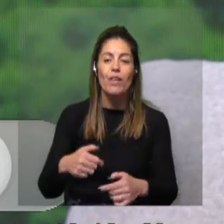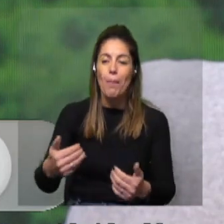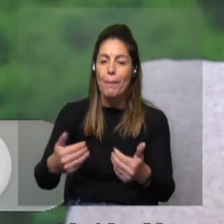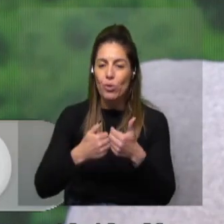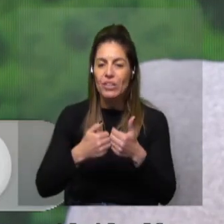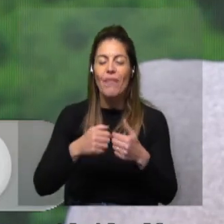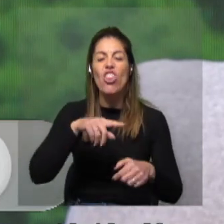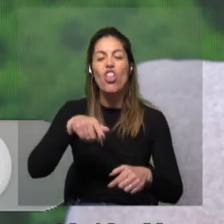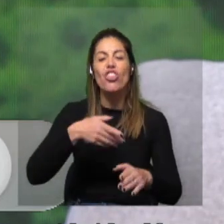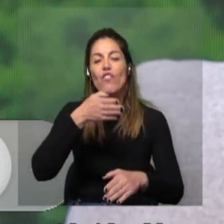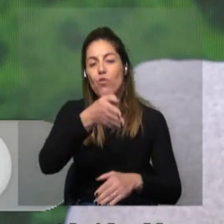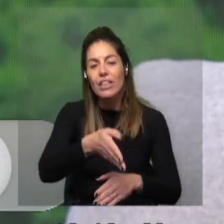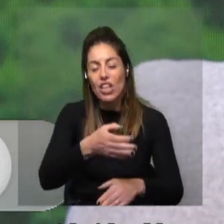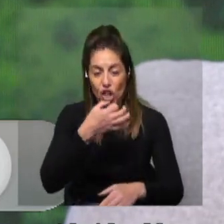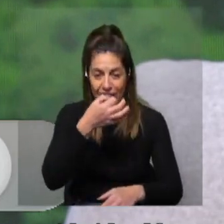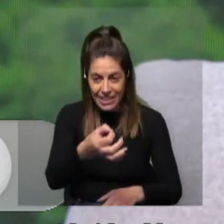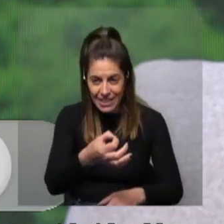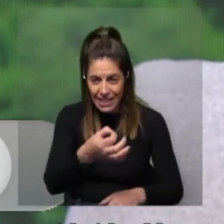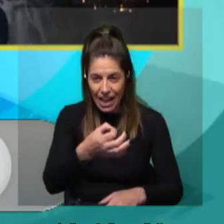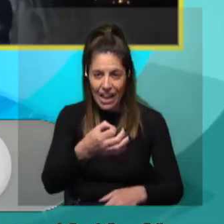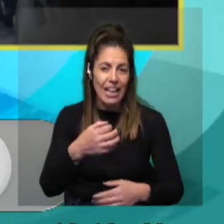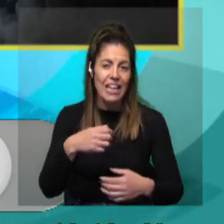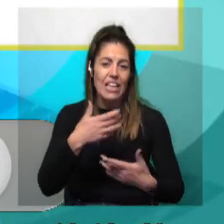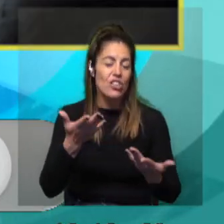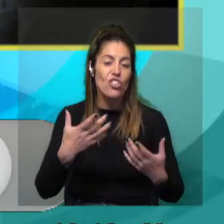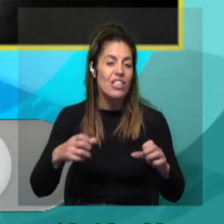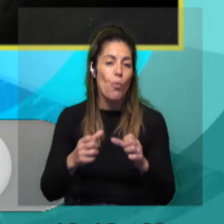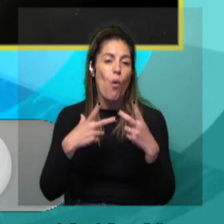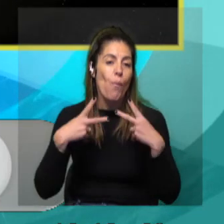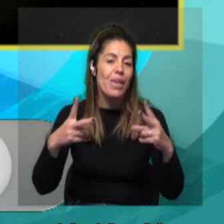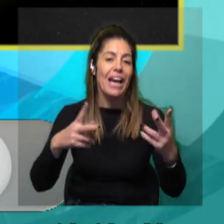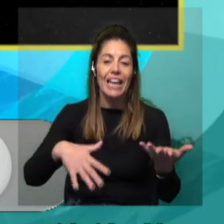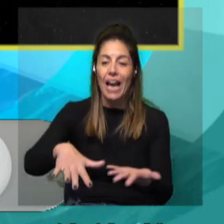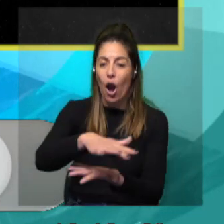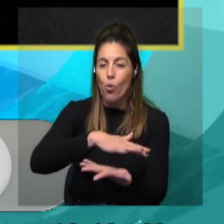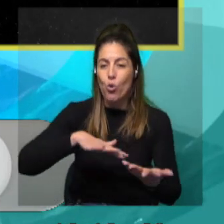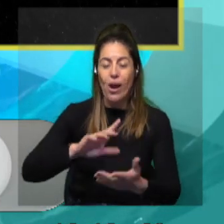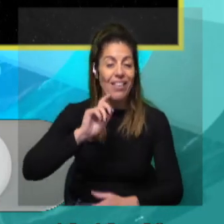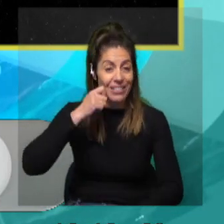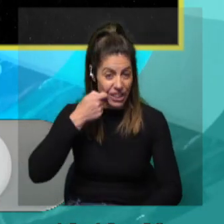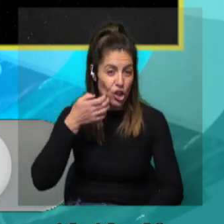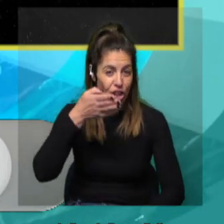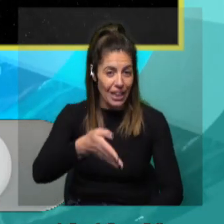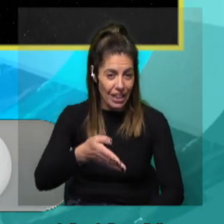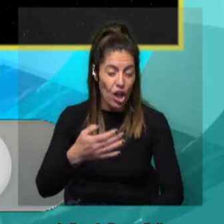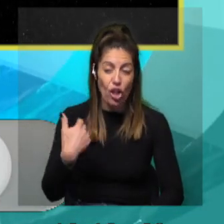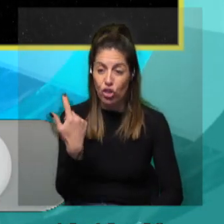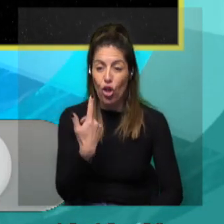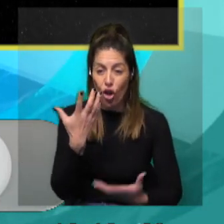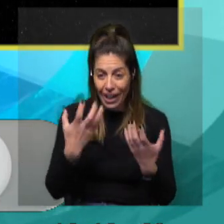fuiste a la Antártida? Y se ve como un viaje a un lugar, como que está, es un lugar lindo de ir, todos tenemos ganas de ir